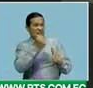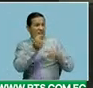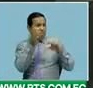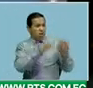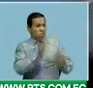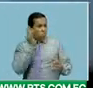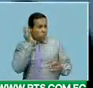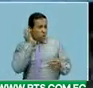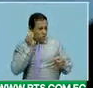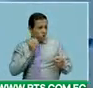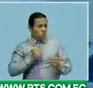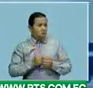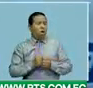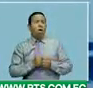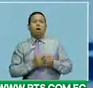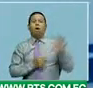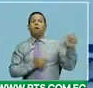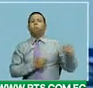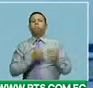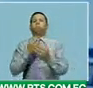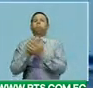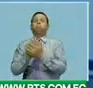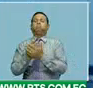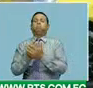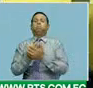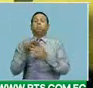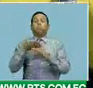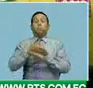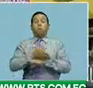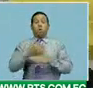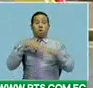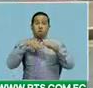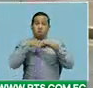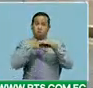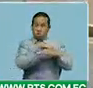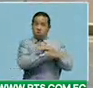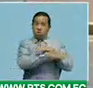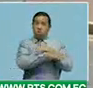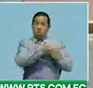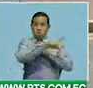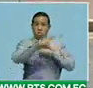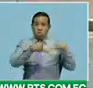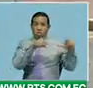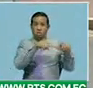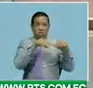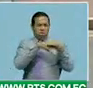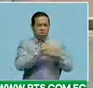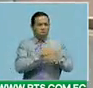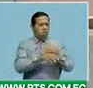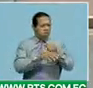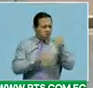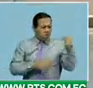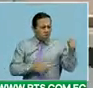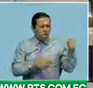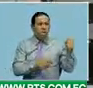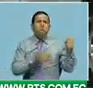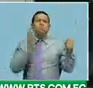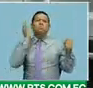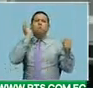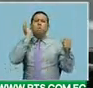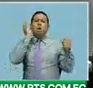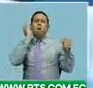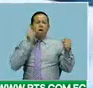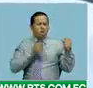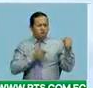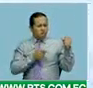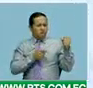autor al fiscal fue cierta. Al ingresar a la mecánica encontraron efectivamente el cuerpo de una mujer sin vida. Se realizó el levantamiento de